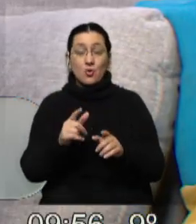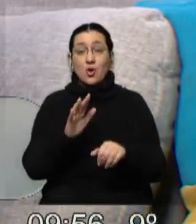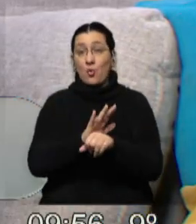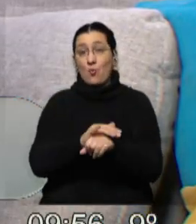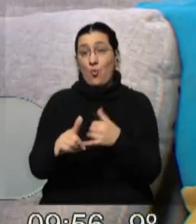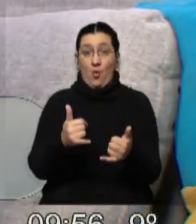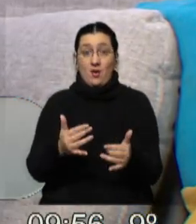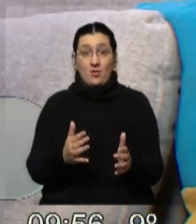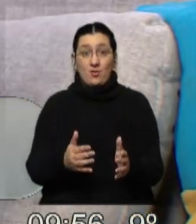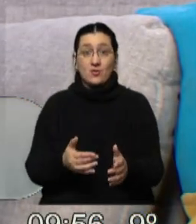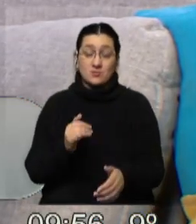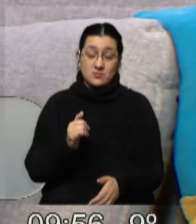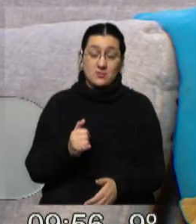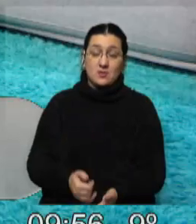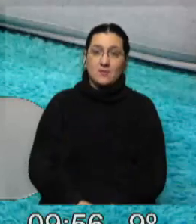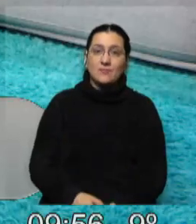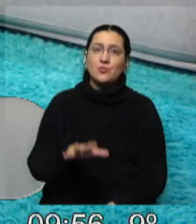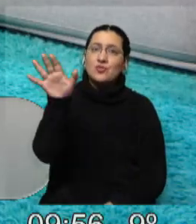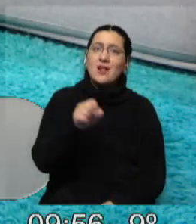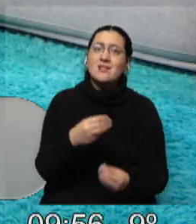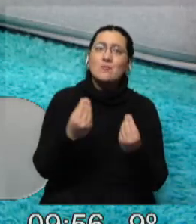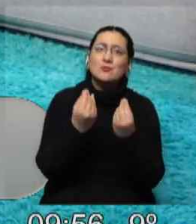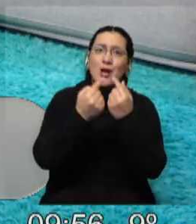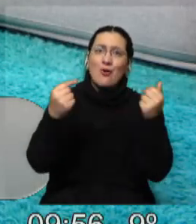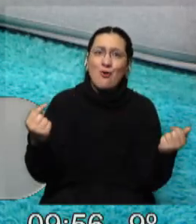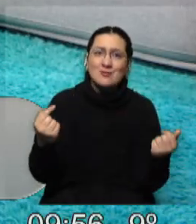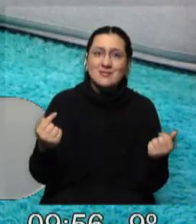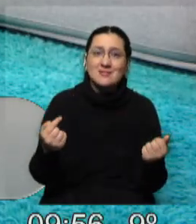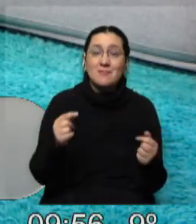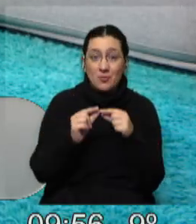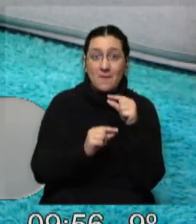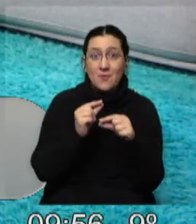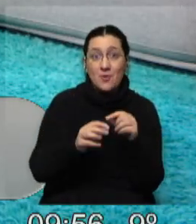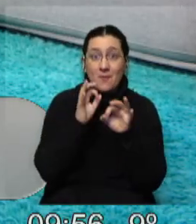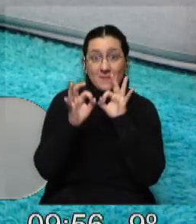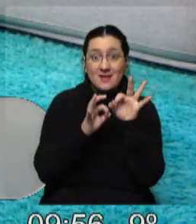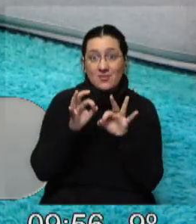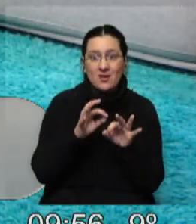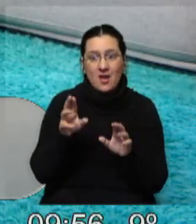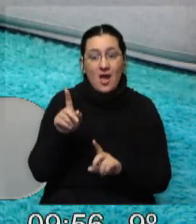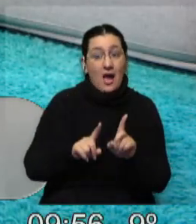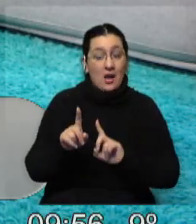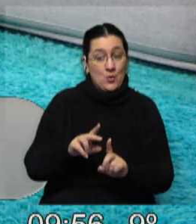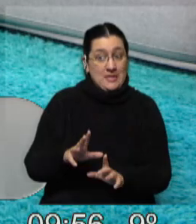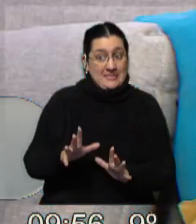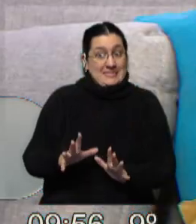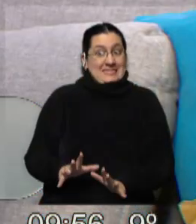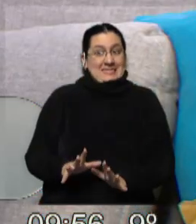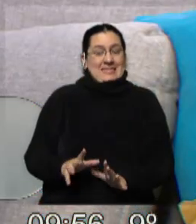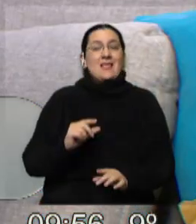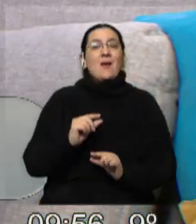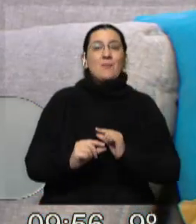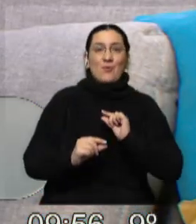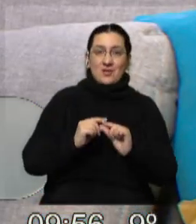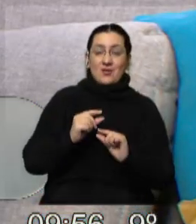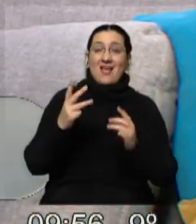va, podés. A ver, pero que, sí. Trajiste un montón de cosas ahí. Un montón. Vamos a ir de... Algunas, algunas hacen ruido. A mí sí. Vamos a ir de a poquito, ¿no?